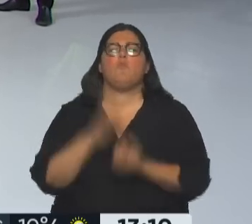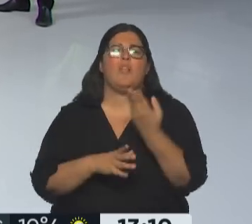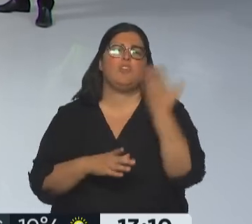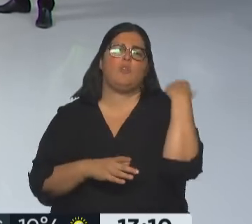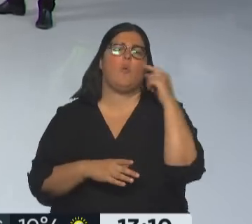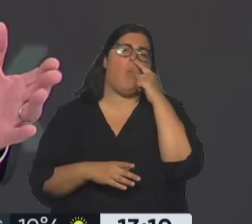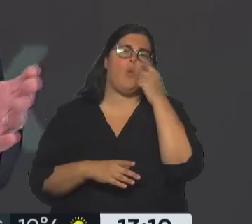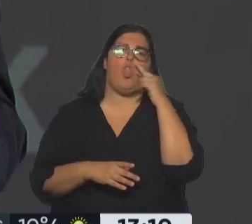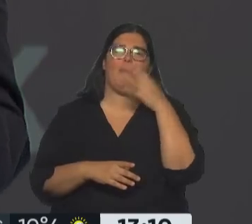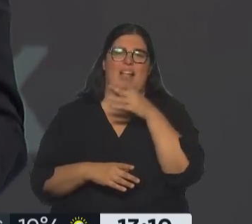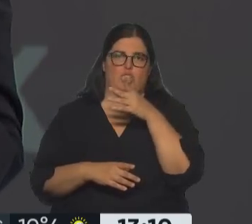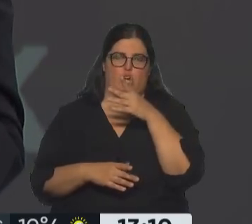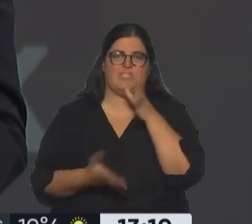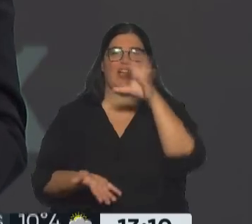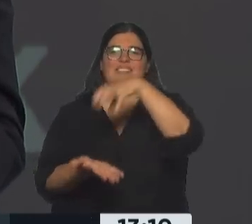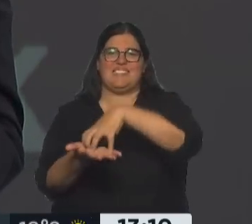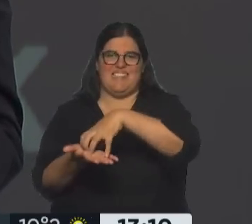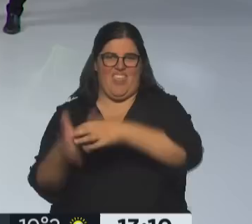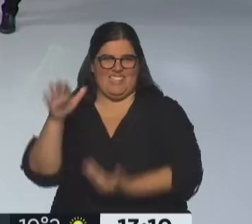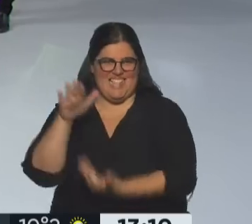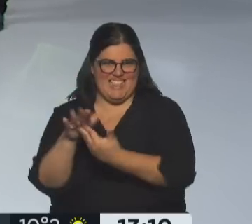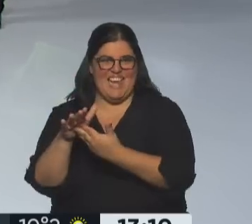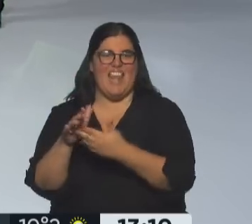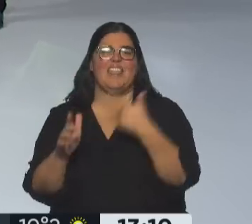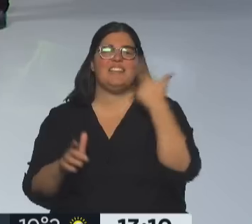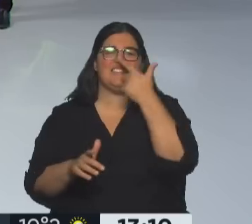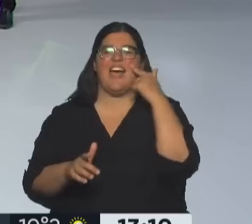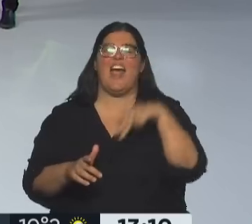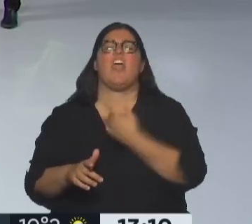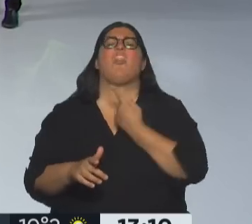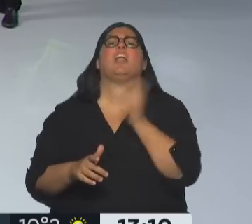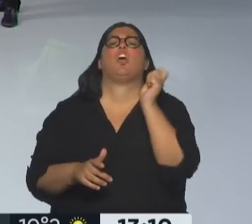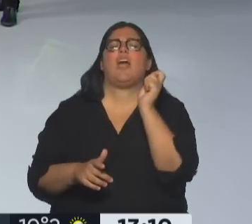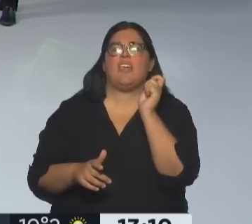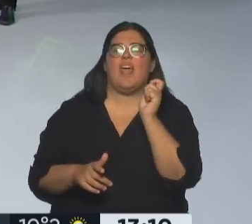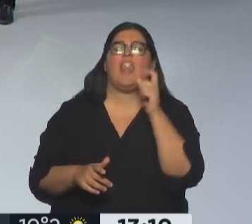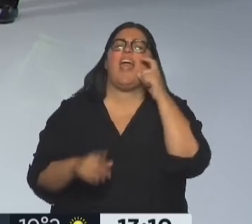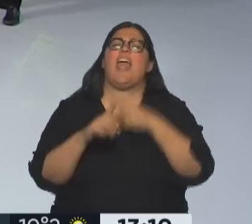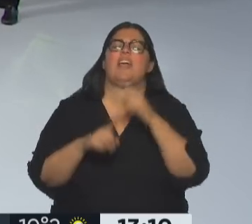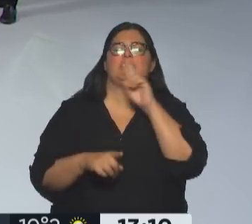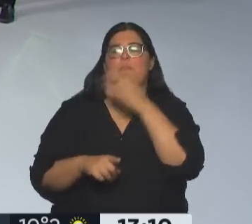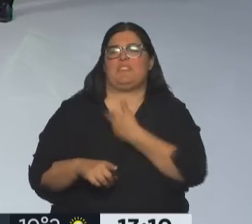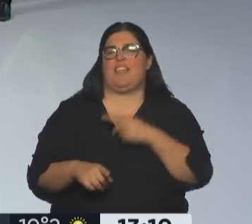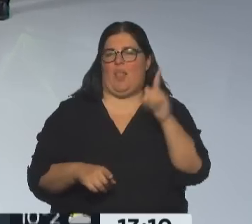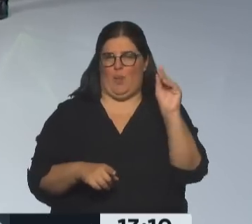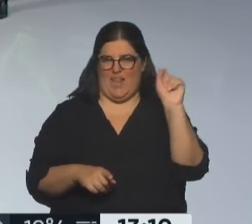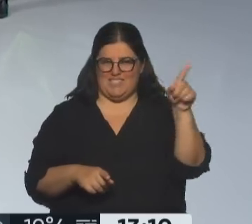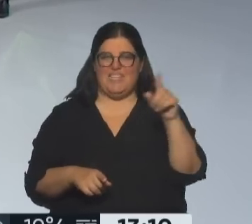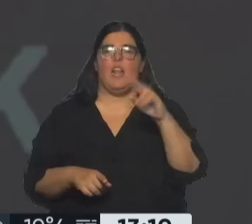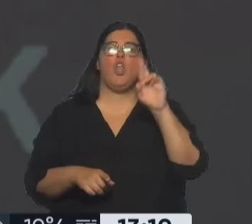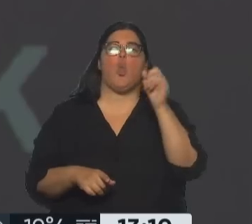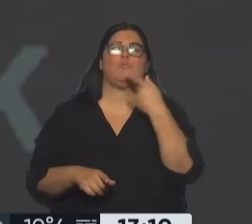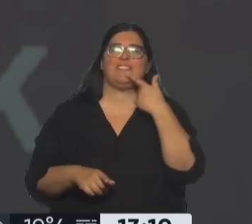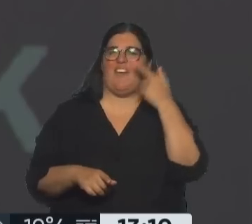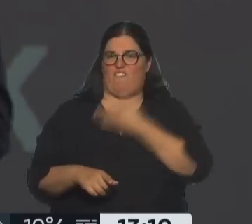2014, sede central Shanghái, flamante directora Dilma Rousseff, expresidenta de Brasil. El capital inicial,